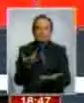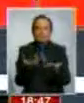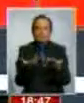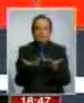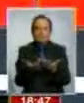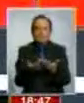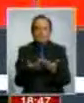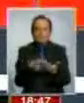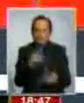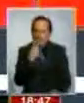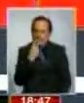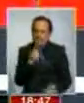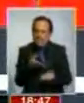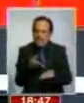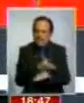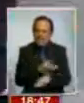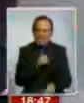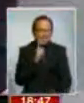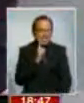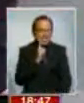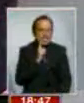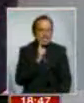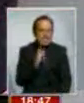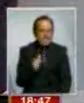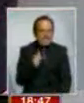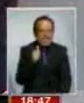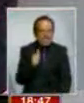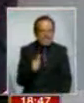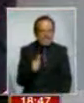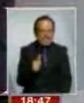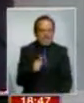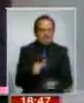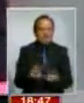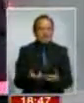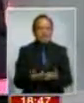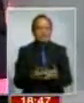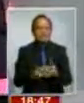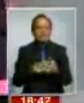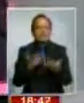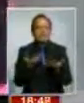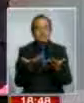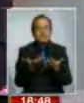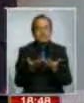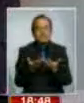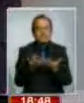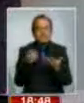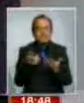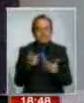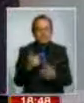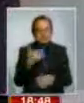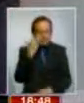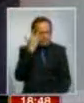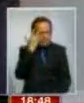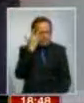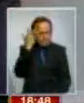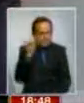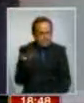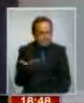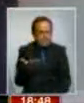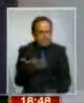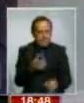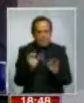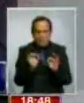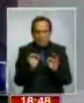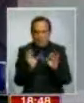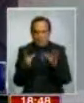si podemos anticiparnos a quién sería. Bueno, el director musical tiene que ser muy muy artista, muy muy